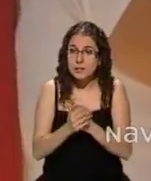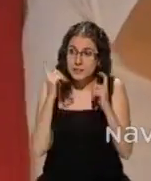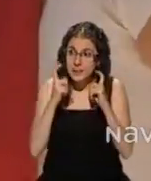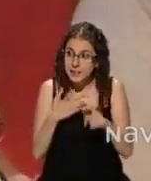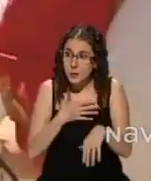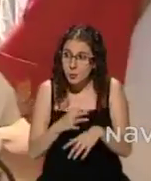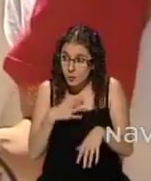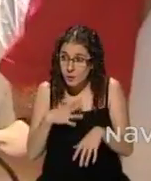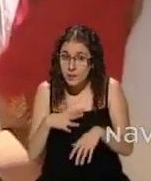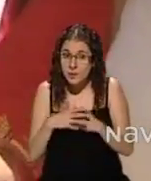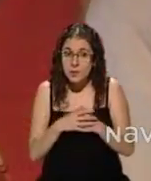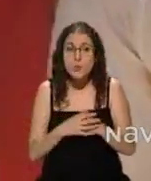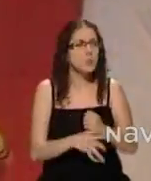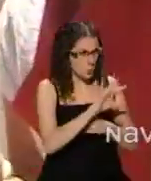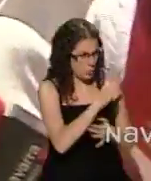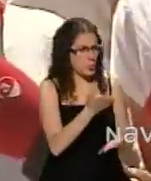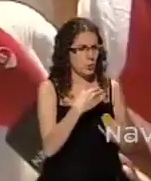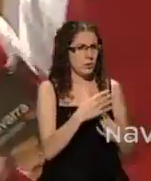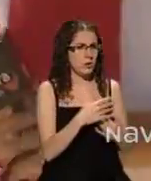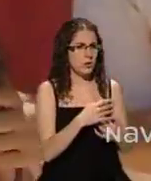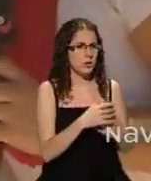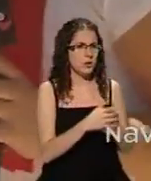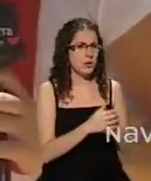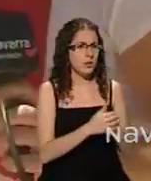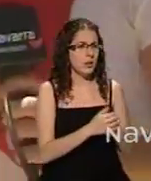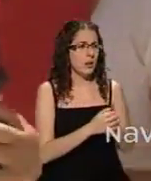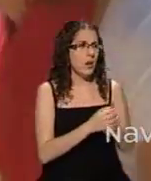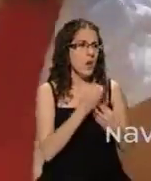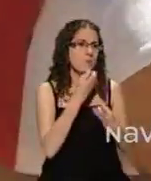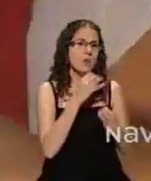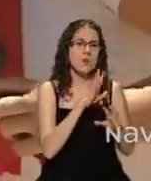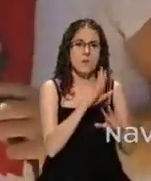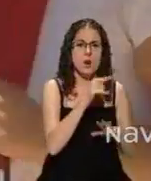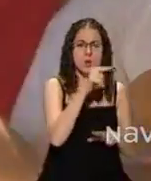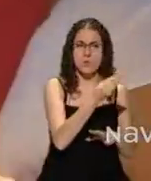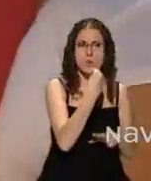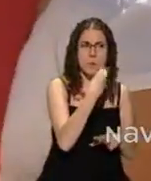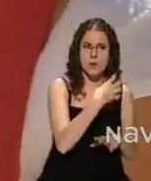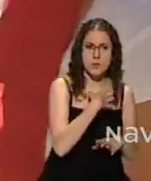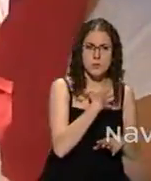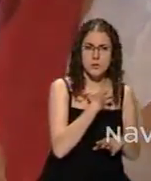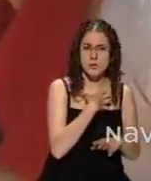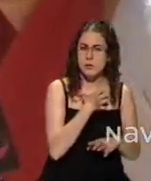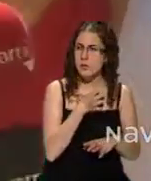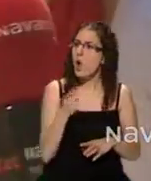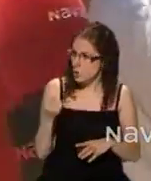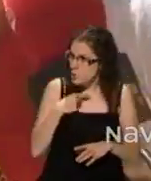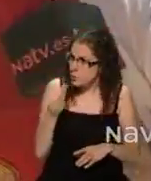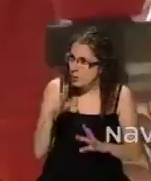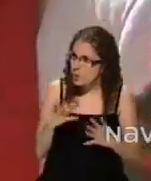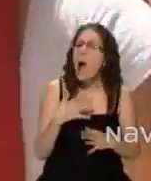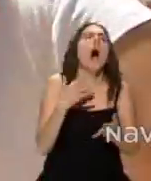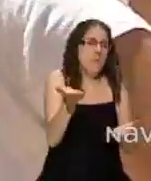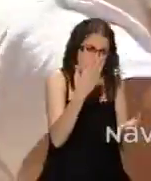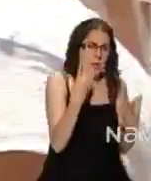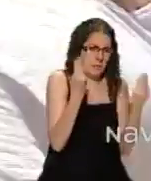con usted, porfa? Sí, hombre. Sí. Ah, pero tú no vas a comer. Hombre, ¿cómo que yo no voy a comer? Ah, pues cuélate. Claro, claro, que me voy a